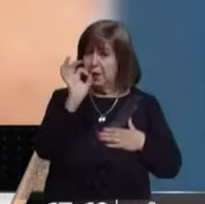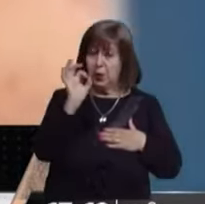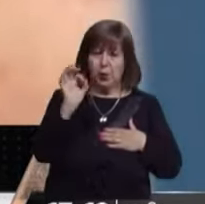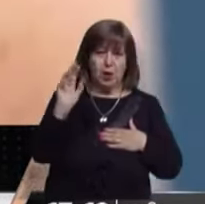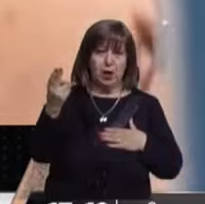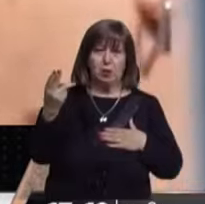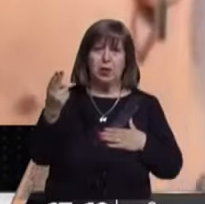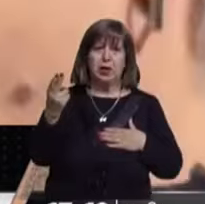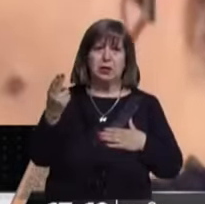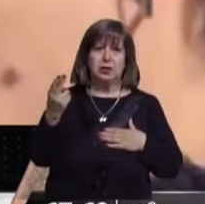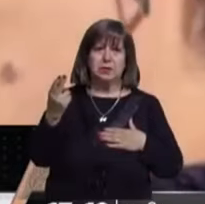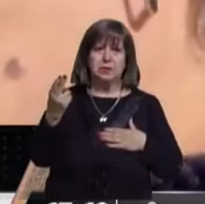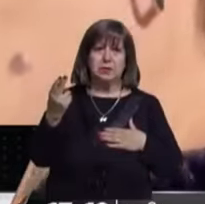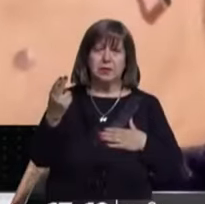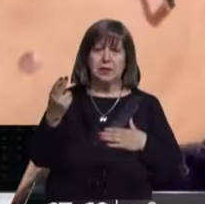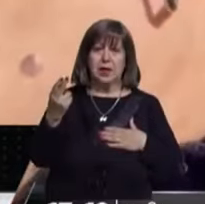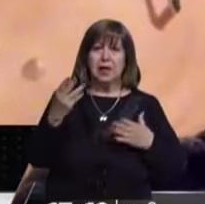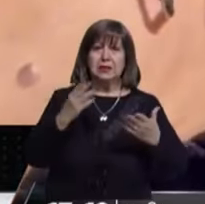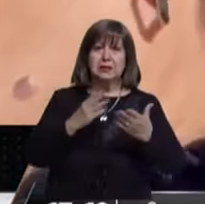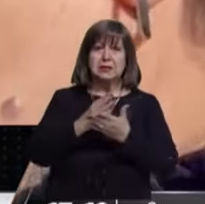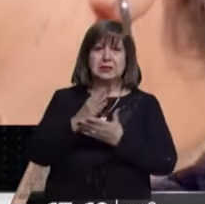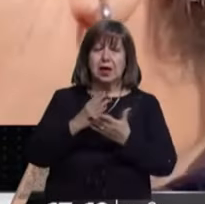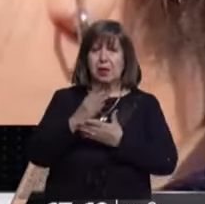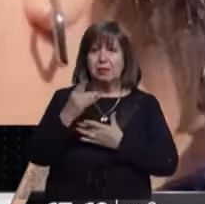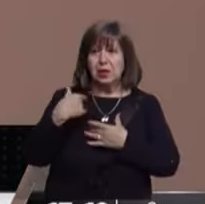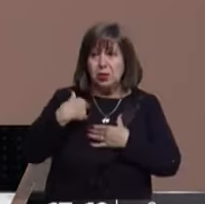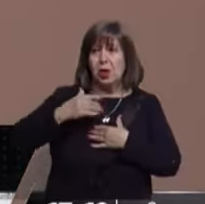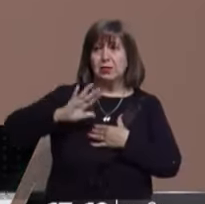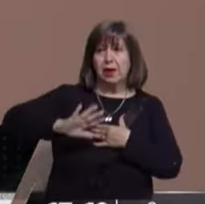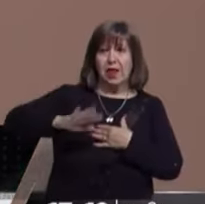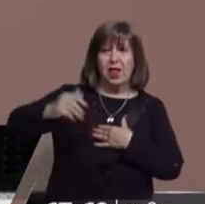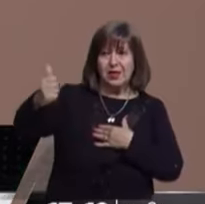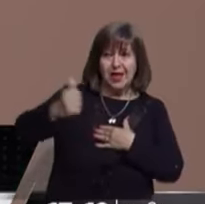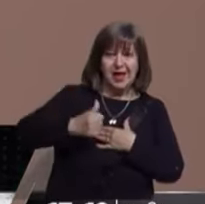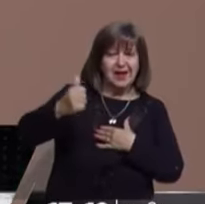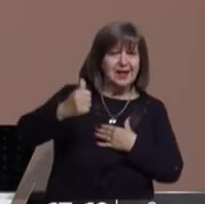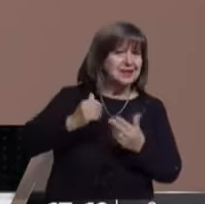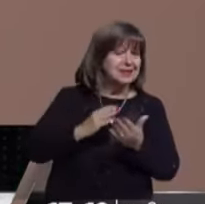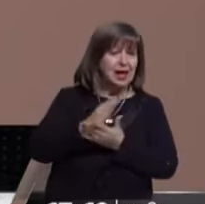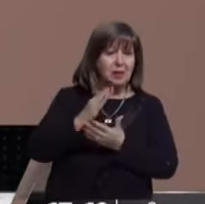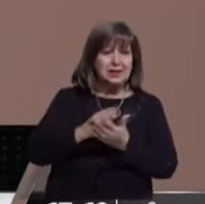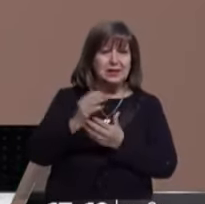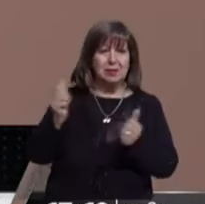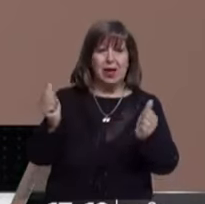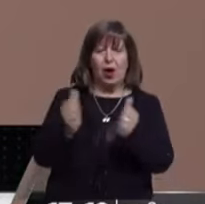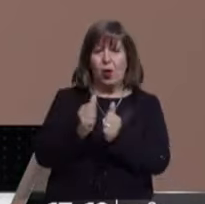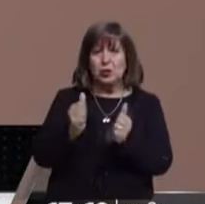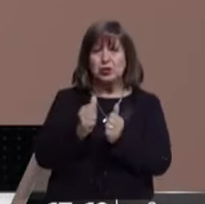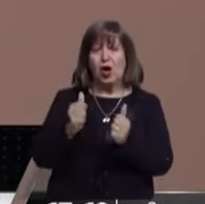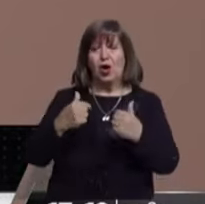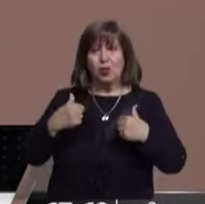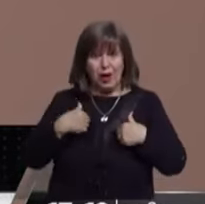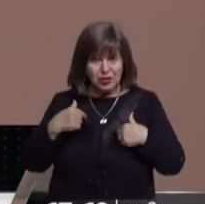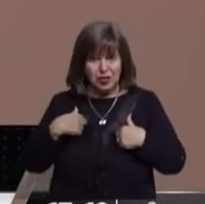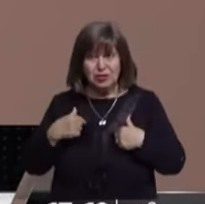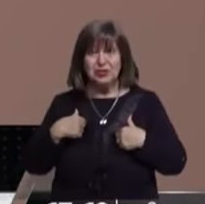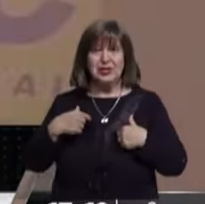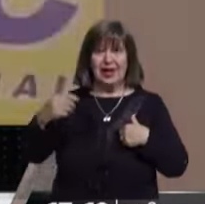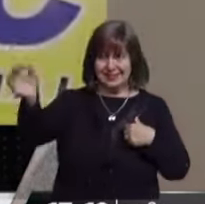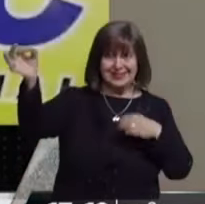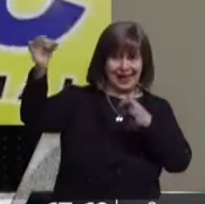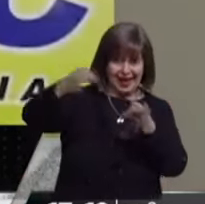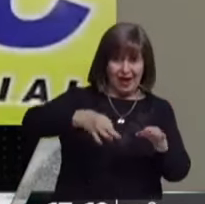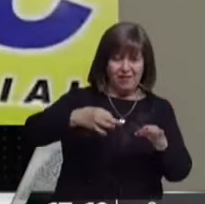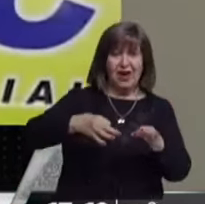no. Siempre lo esperaba. Siempre estaba, cuando él venía, yo venía a